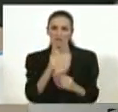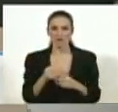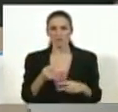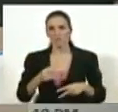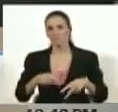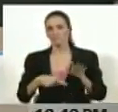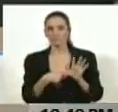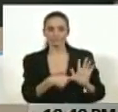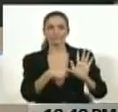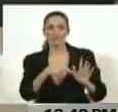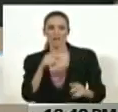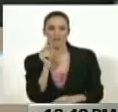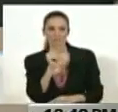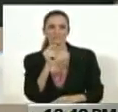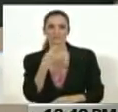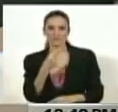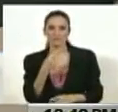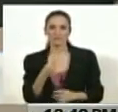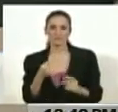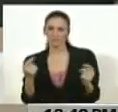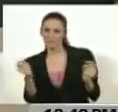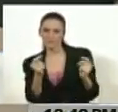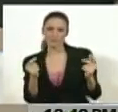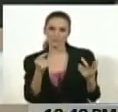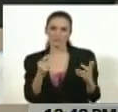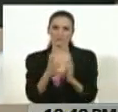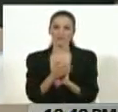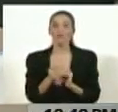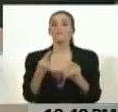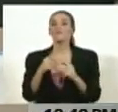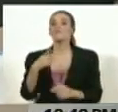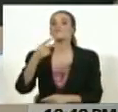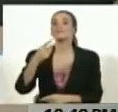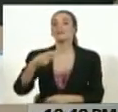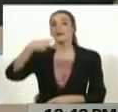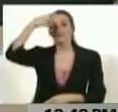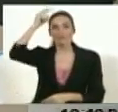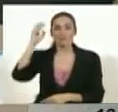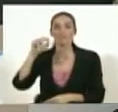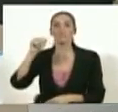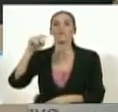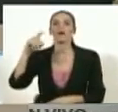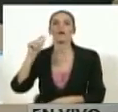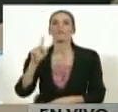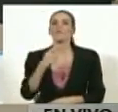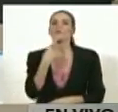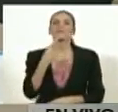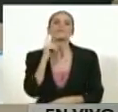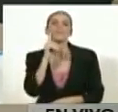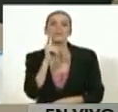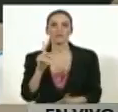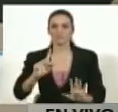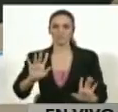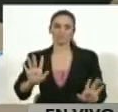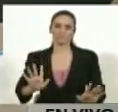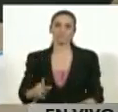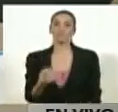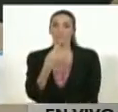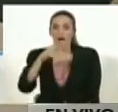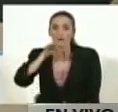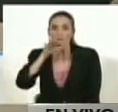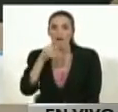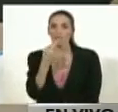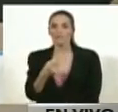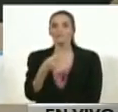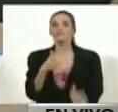allí se fijaron pero cuando le tocó hablar al vicecanciller Moncada no para mentir cuando le tocó hablar para